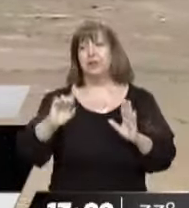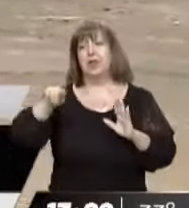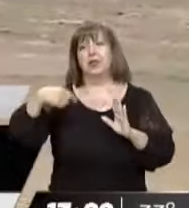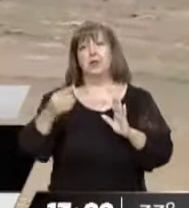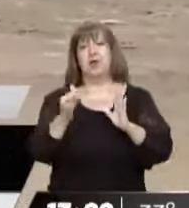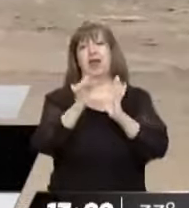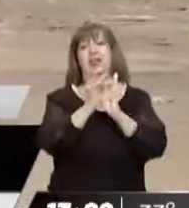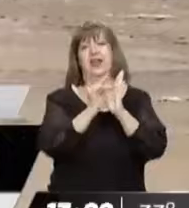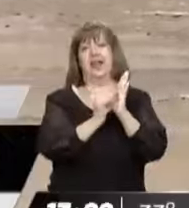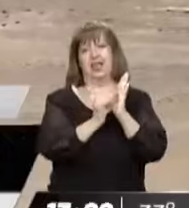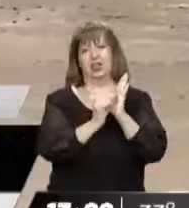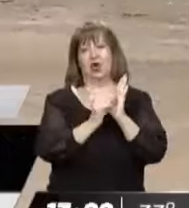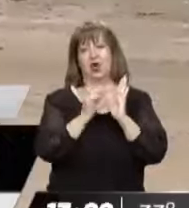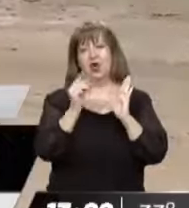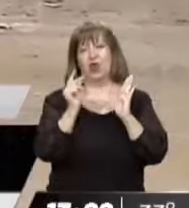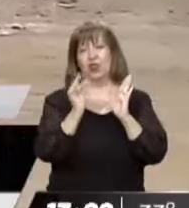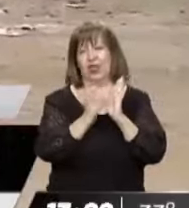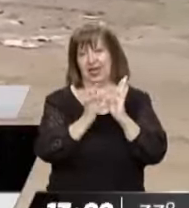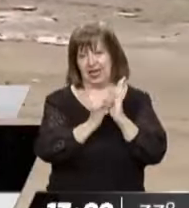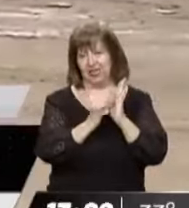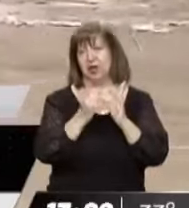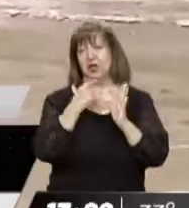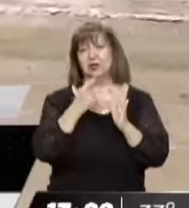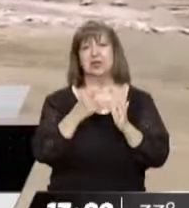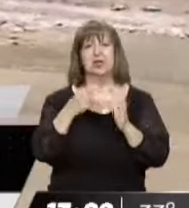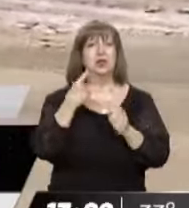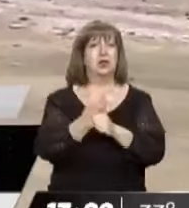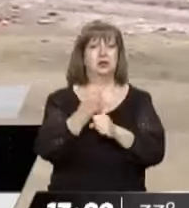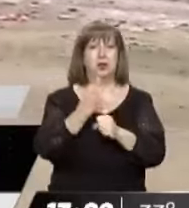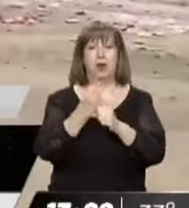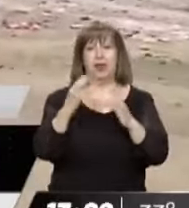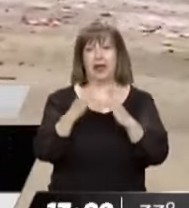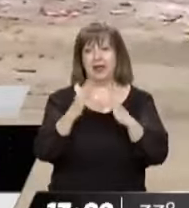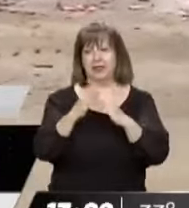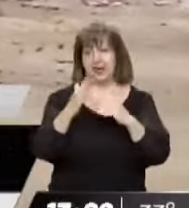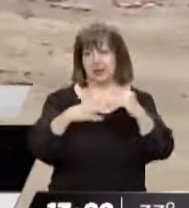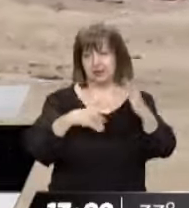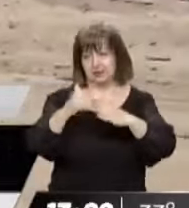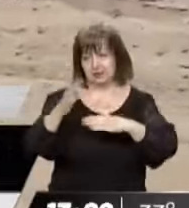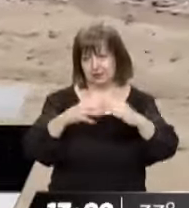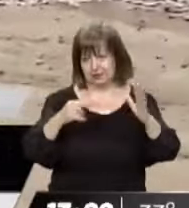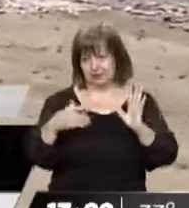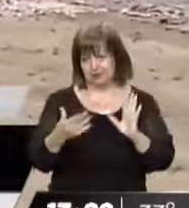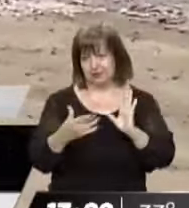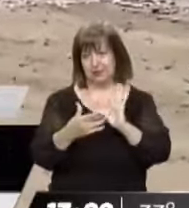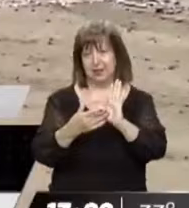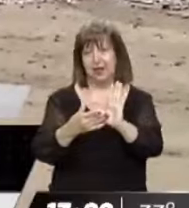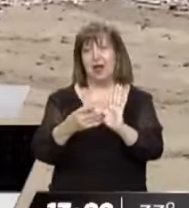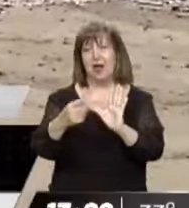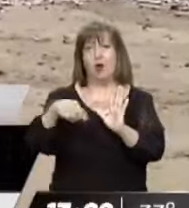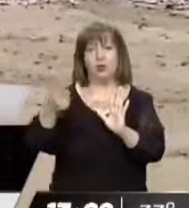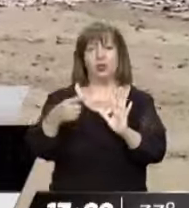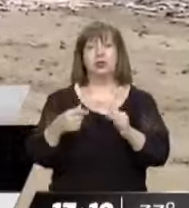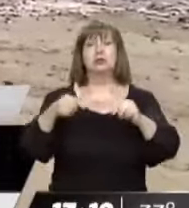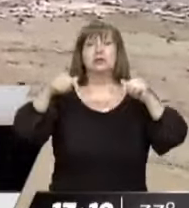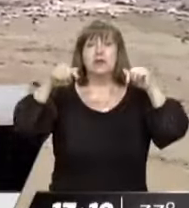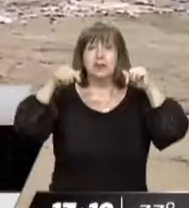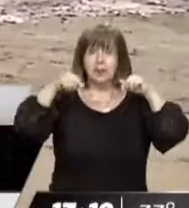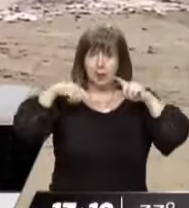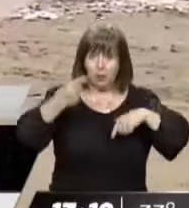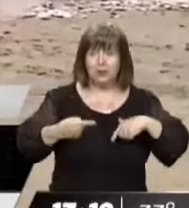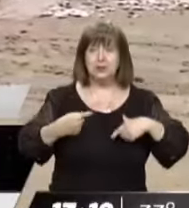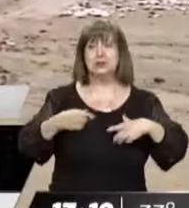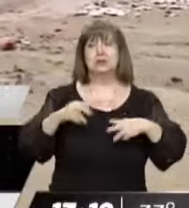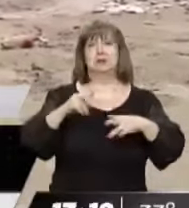poder empezar la reconstrucción. Te agradezco un montón. Ya, que estés bien. Bueno, como están viendo, chicos, y lo ven en esta montaña que filma